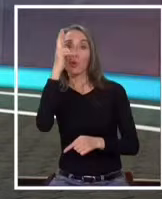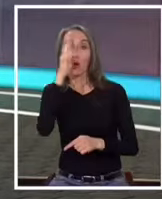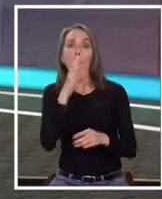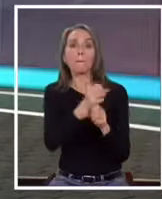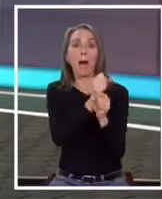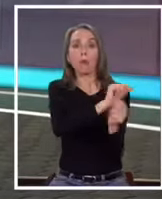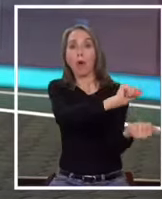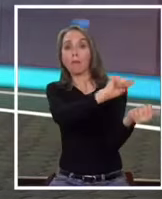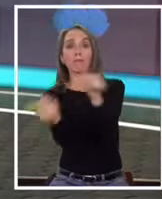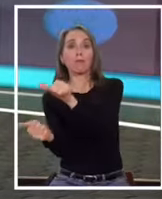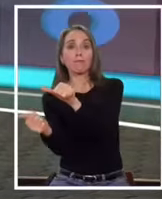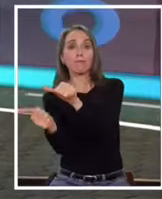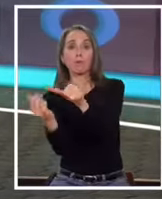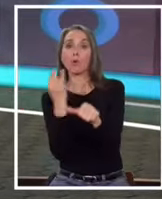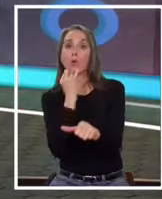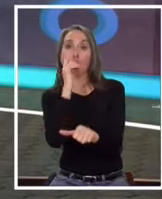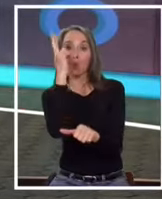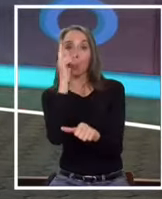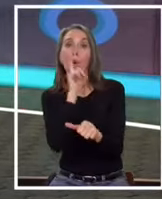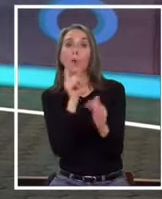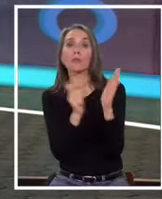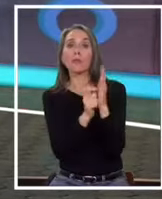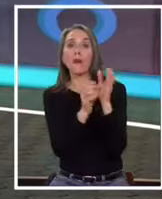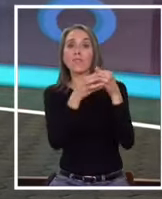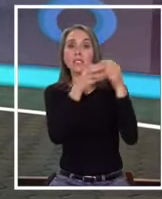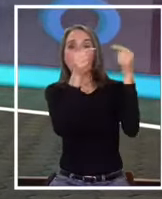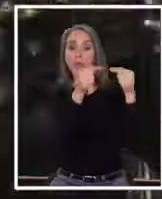ese enfrentamiento en la última fecha de la fase de grupos.